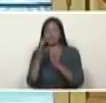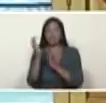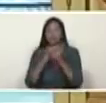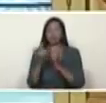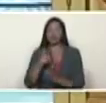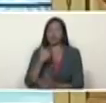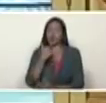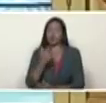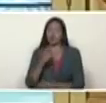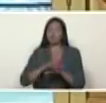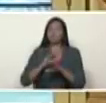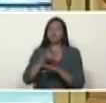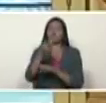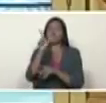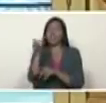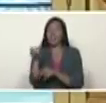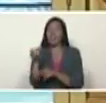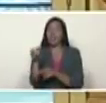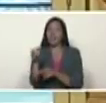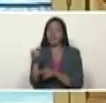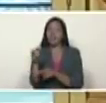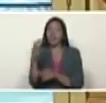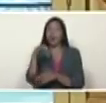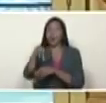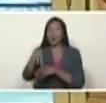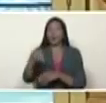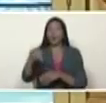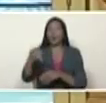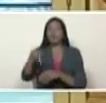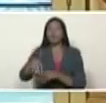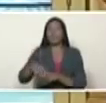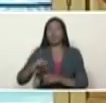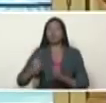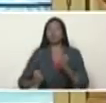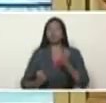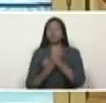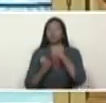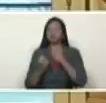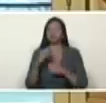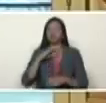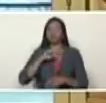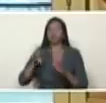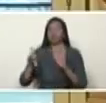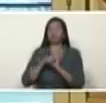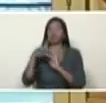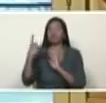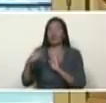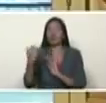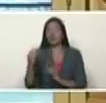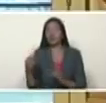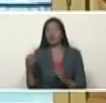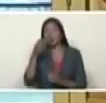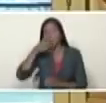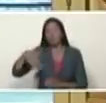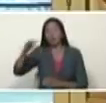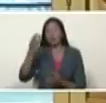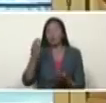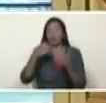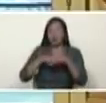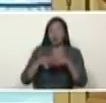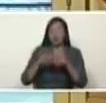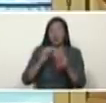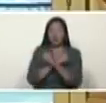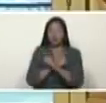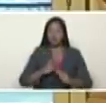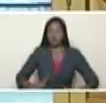digo, ustedes saben por qué, porque hay un Estado fuerte, poderoso, legítimo. Hay un pueblo unido y hay una Fuerza Armada